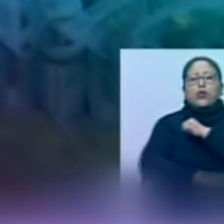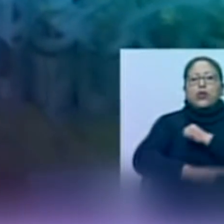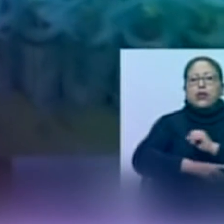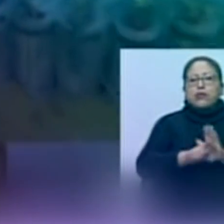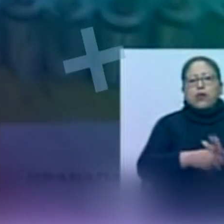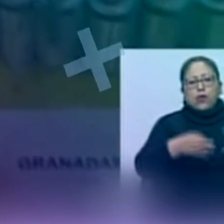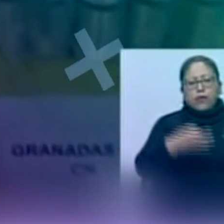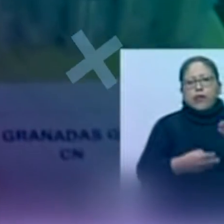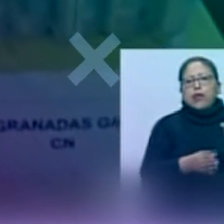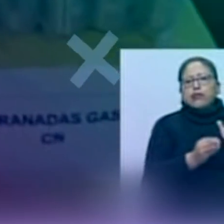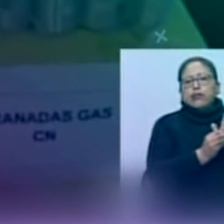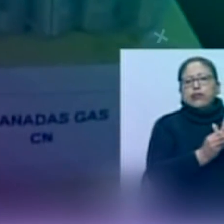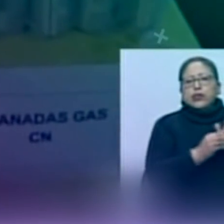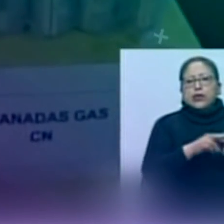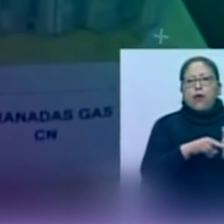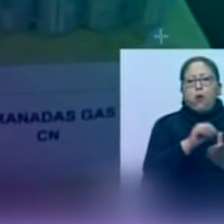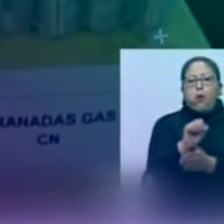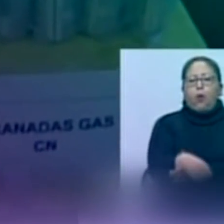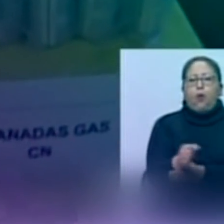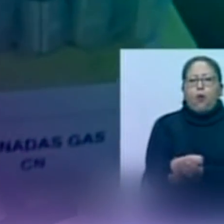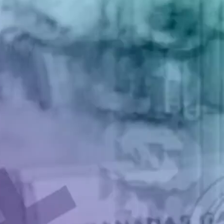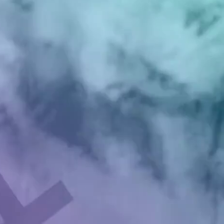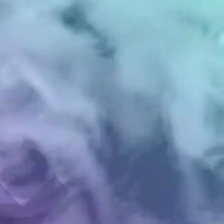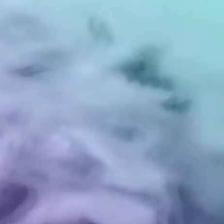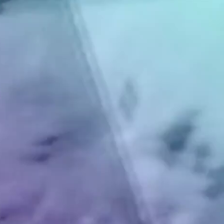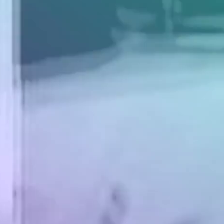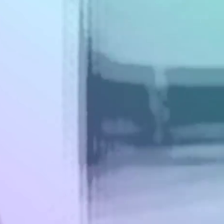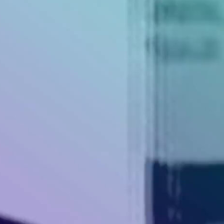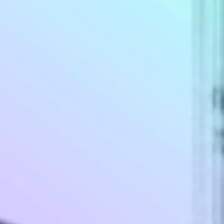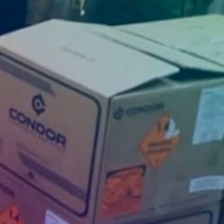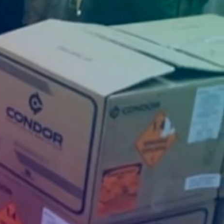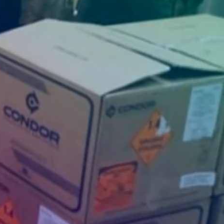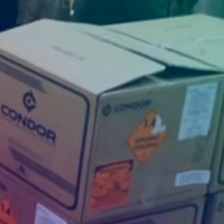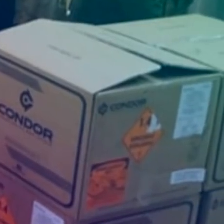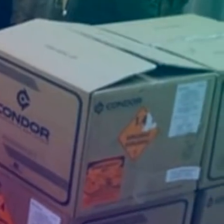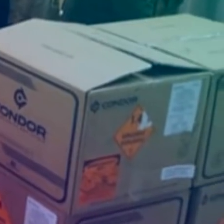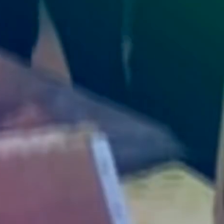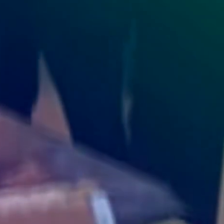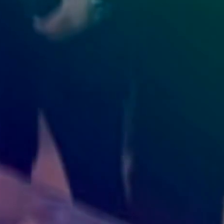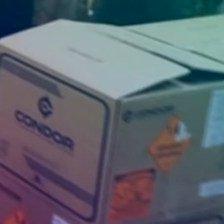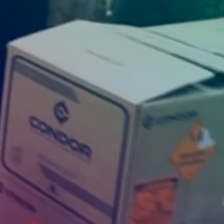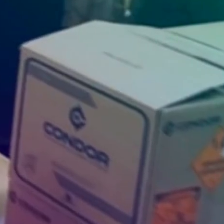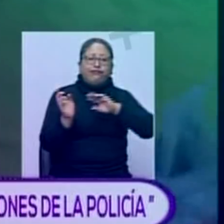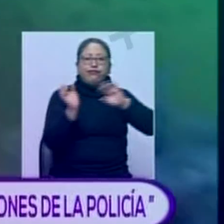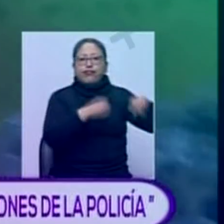se denomina tráfico ilícito de armas.